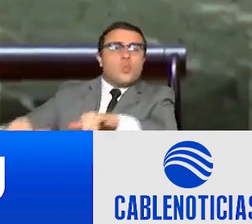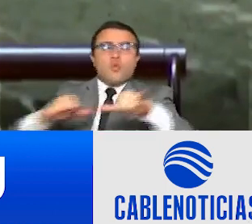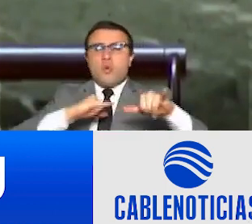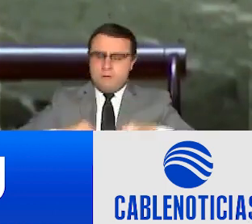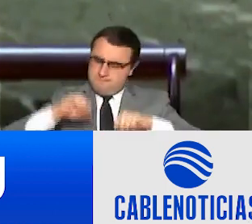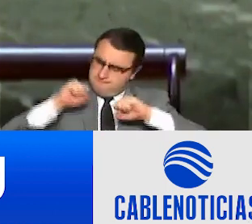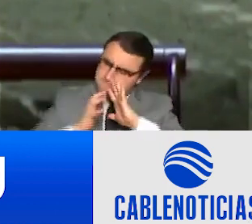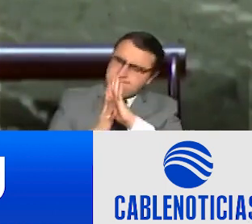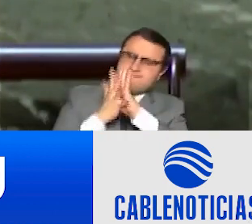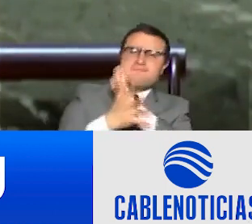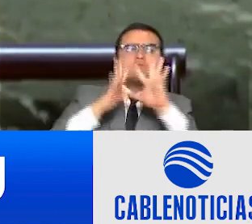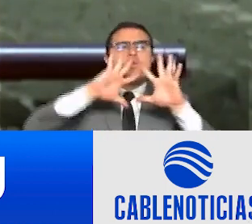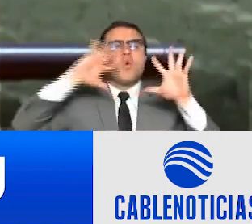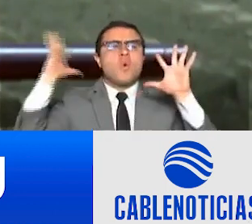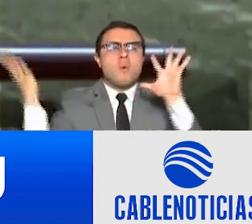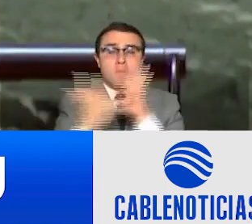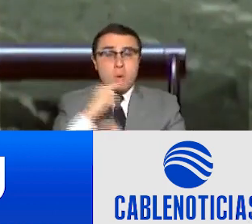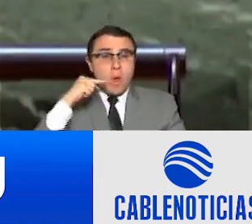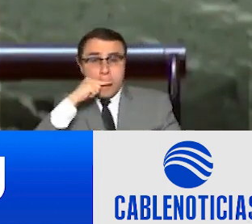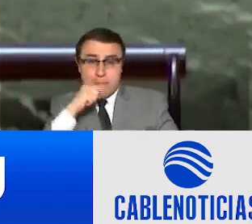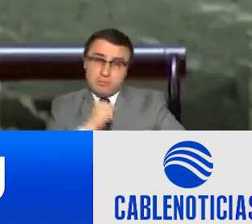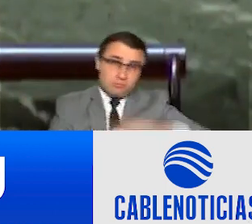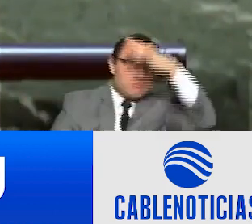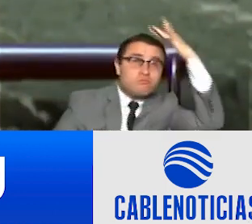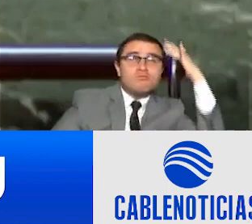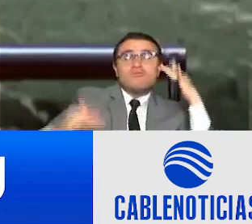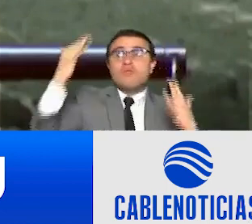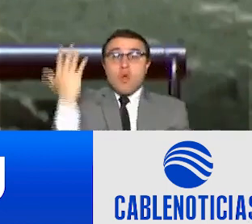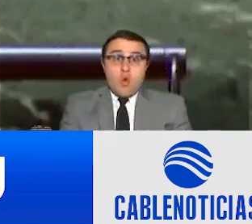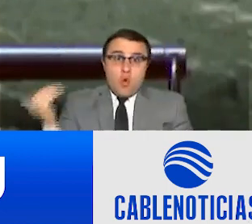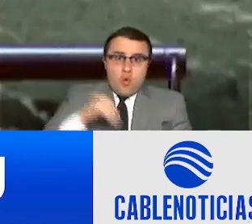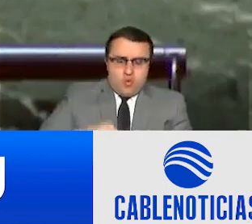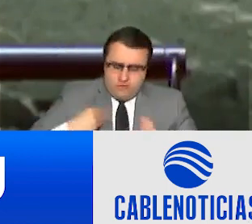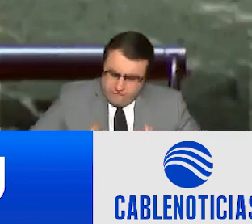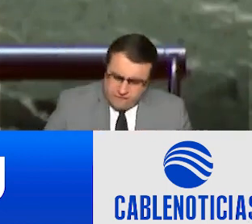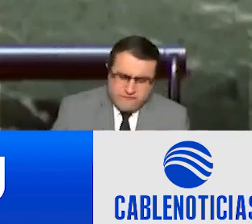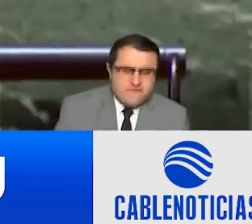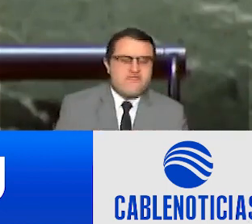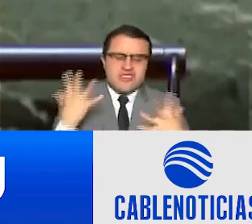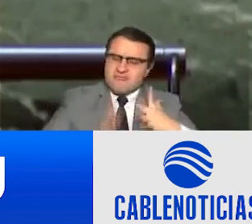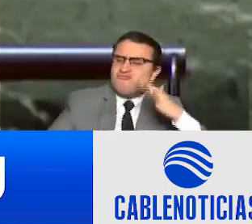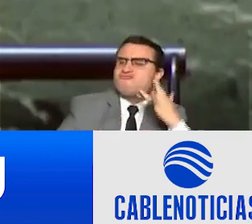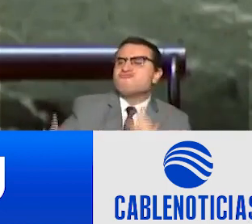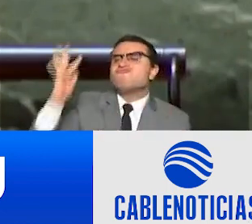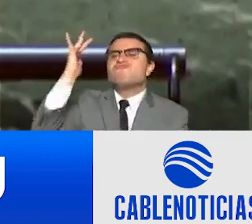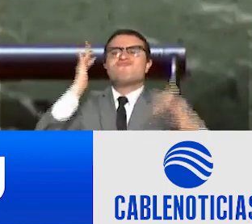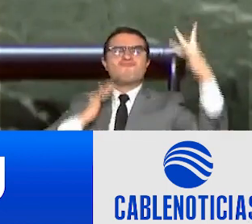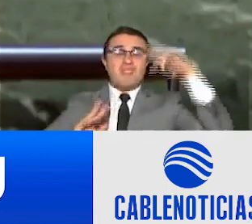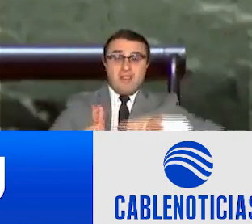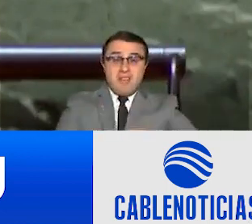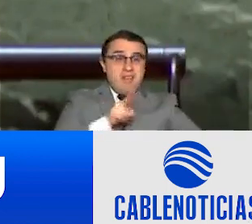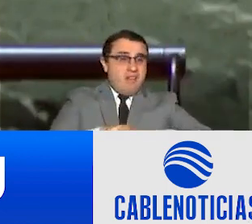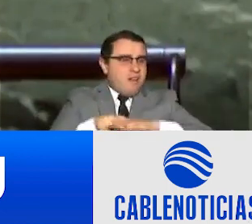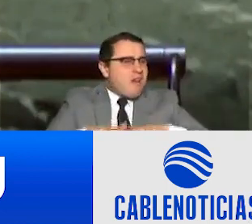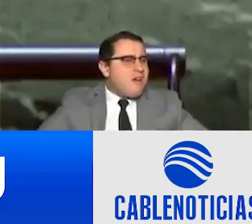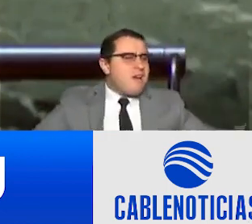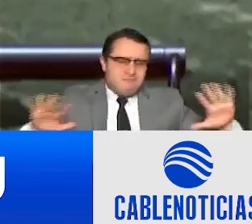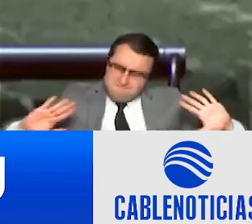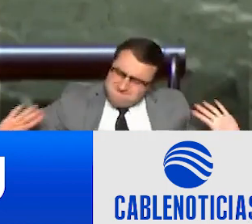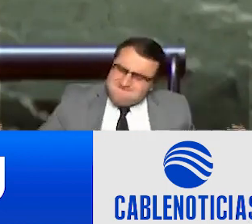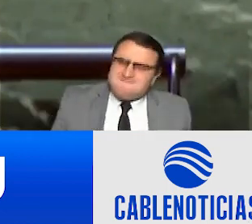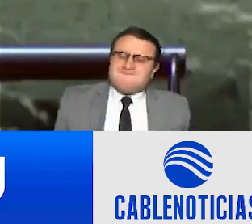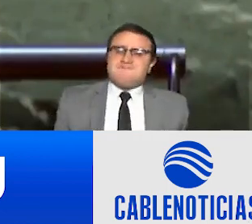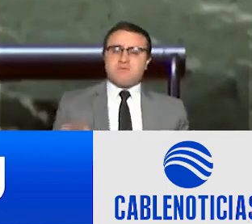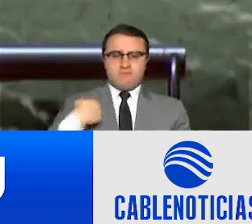que la selva amazónica se revitaliza en sus fronteras naturales y que por tanto aportamos